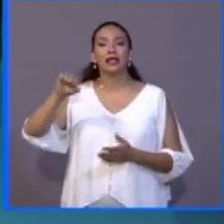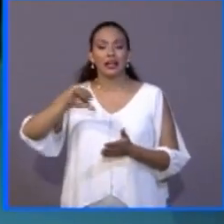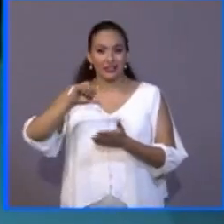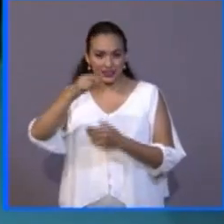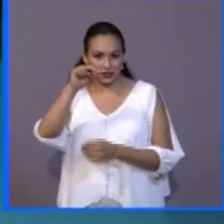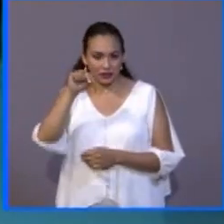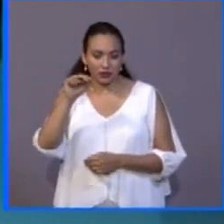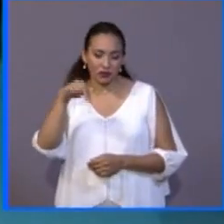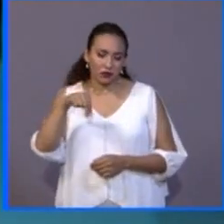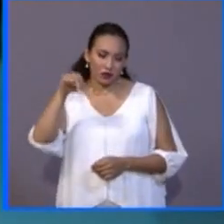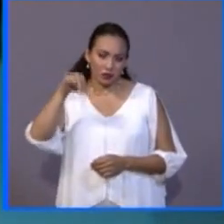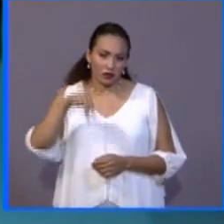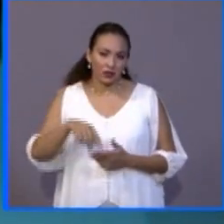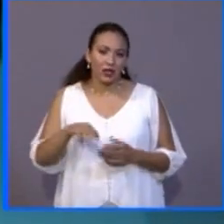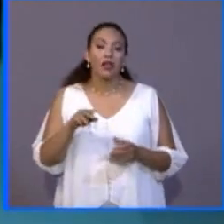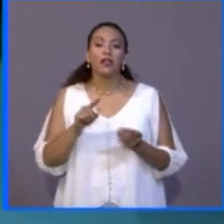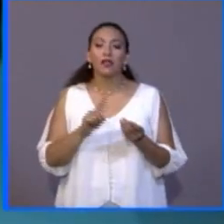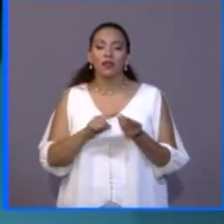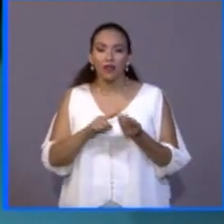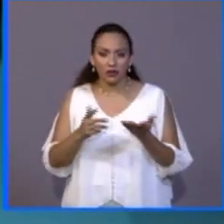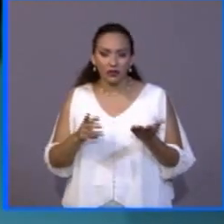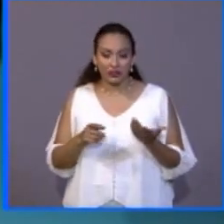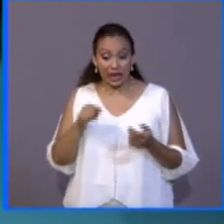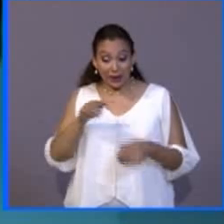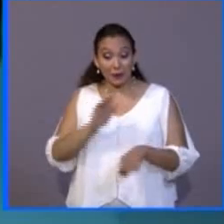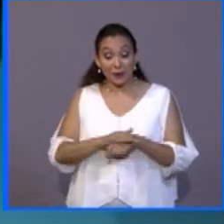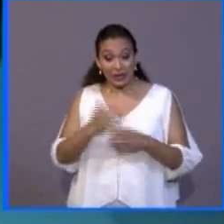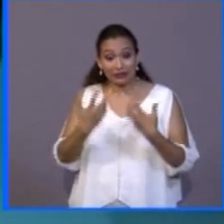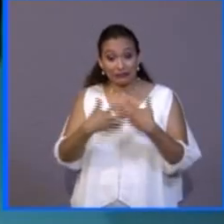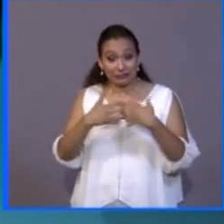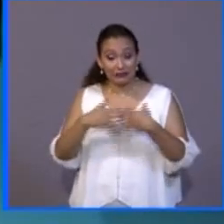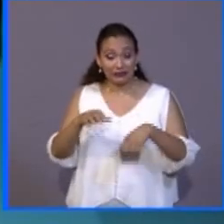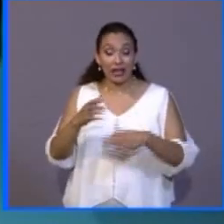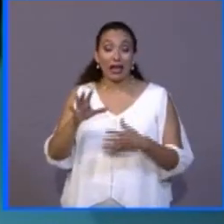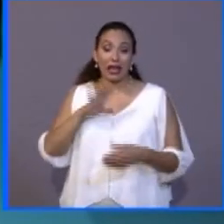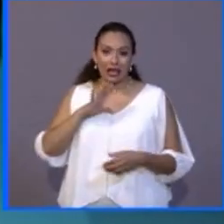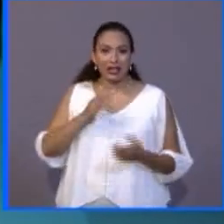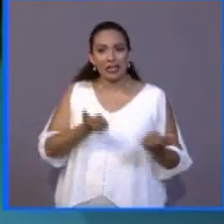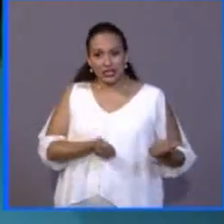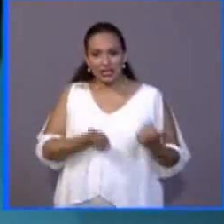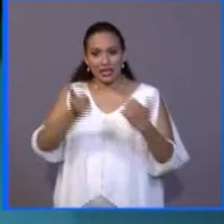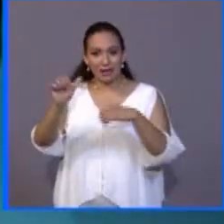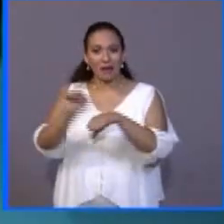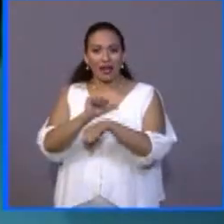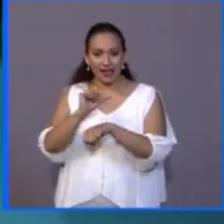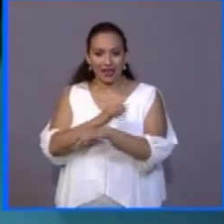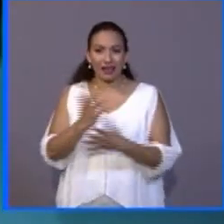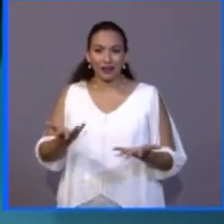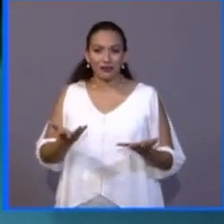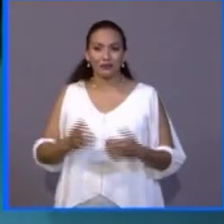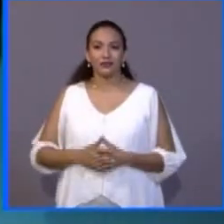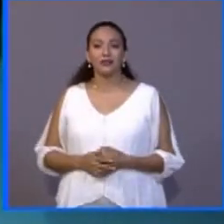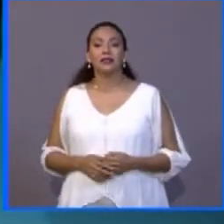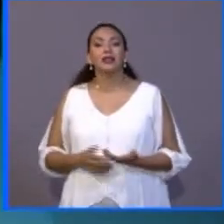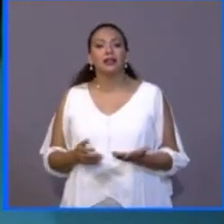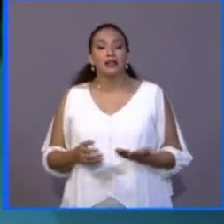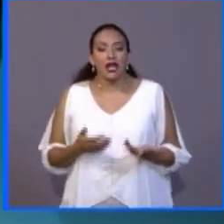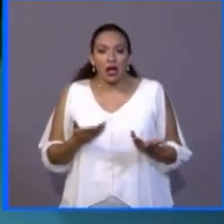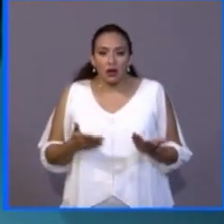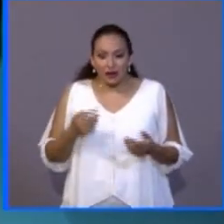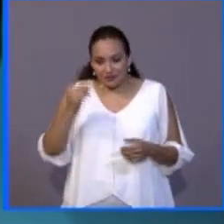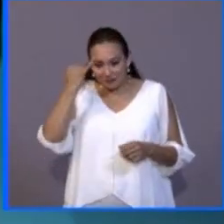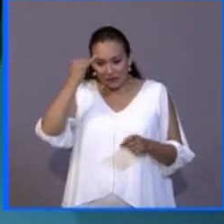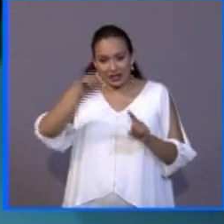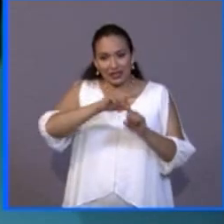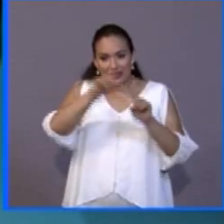centro norte del país, que son las principales entidades exportadoras que en conjunto, las del centro norte y